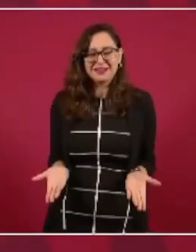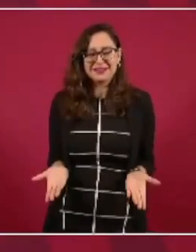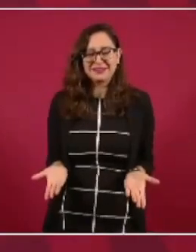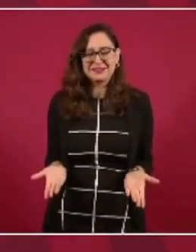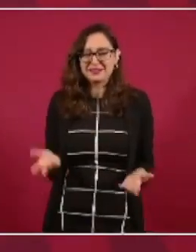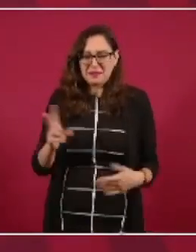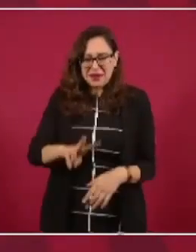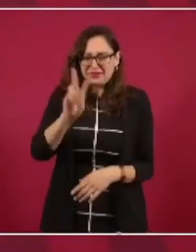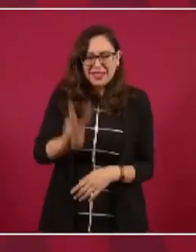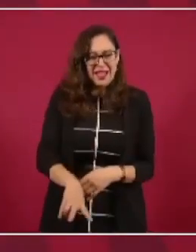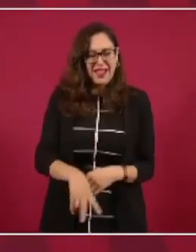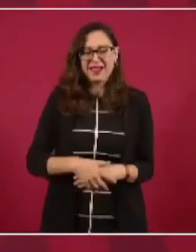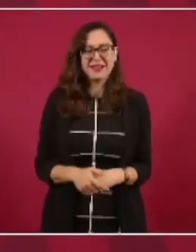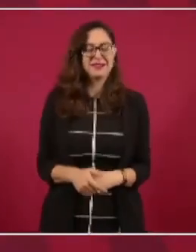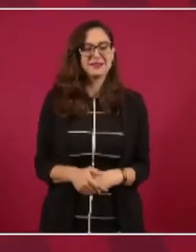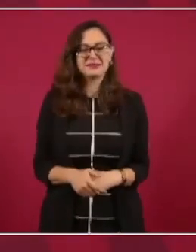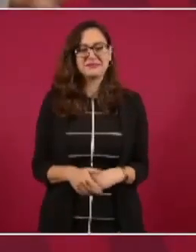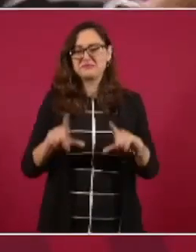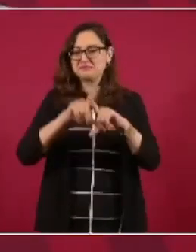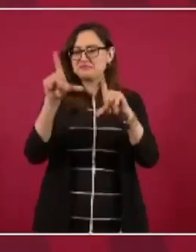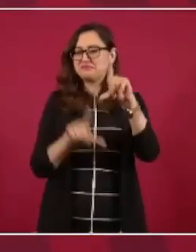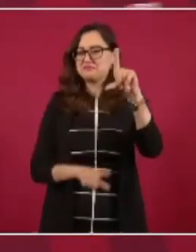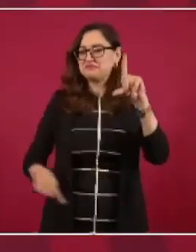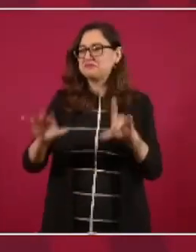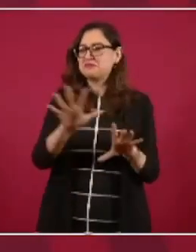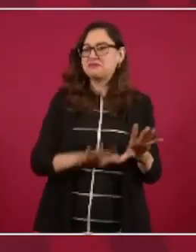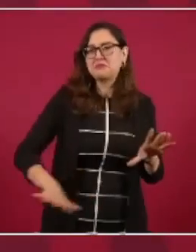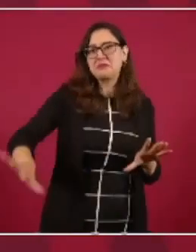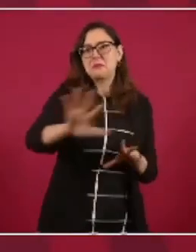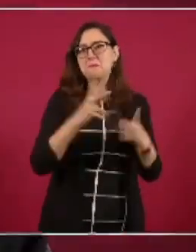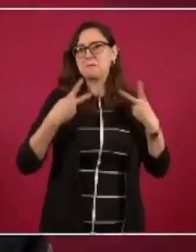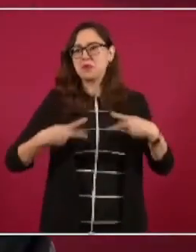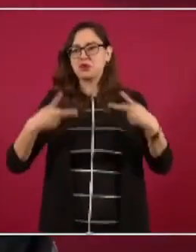pública para la gente.